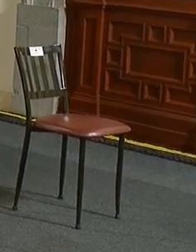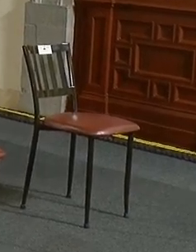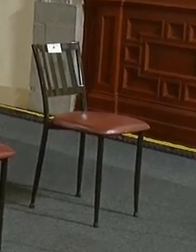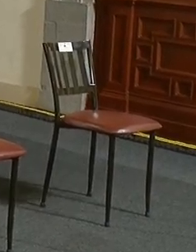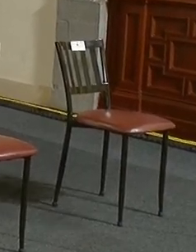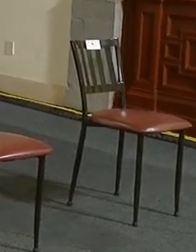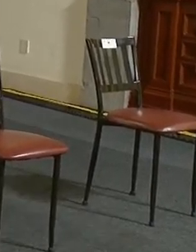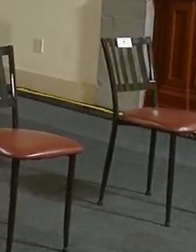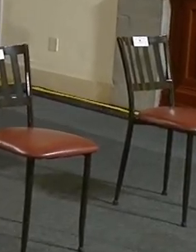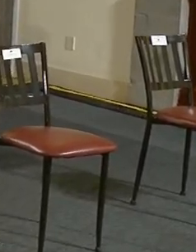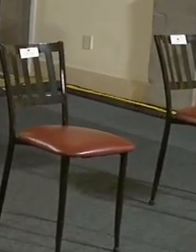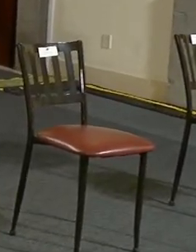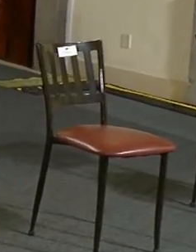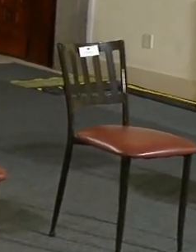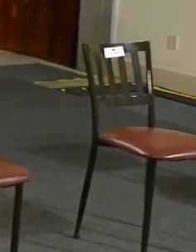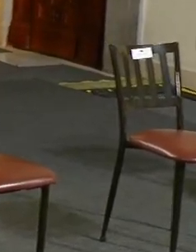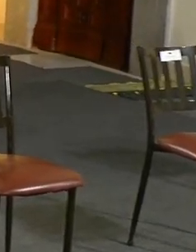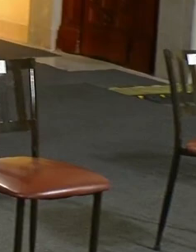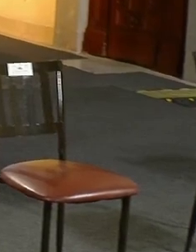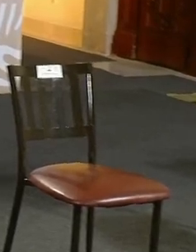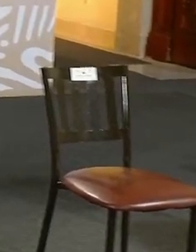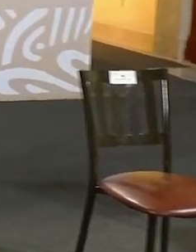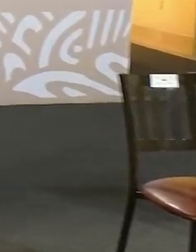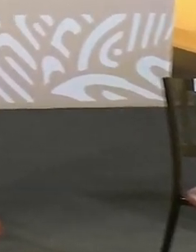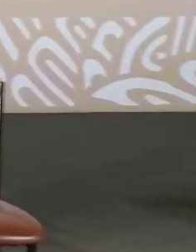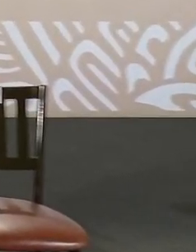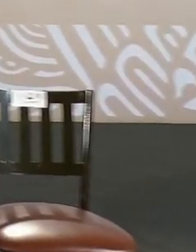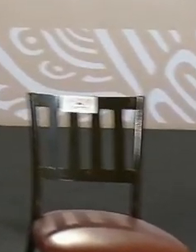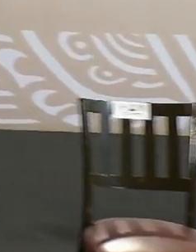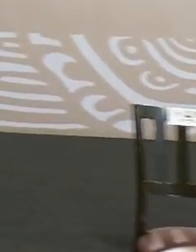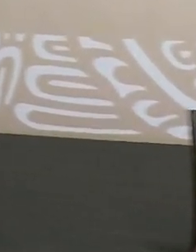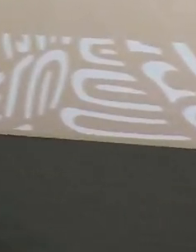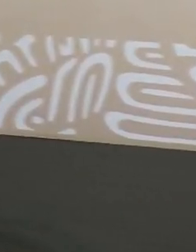días. ¡Ánimo!